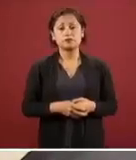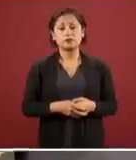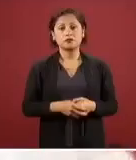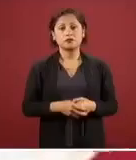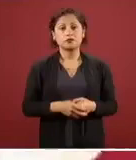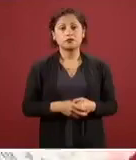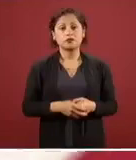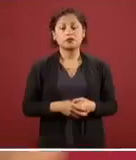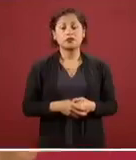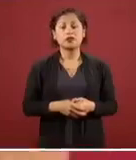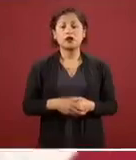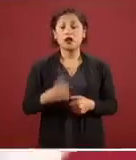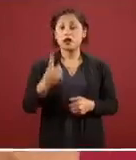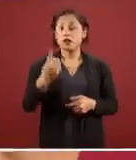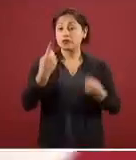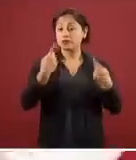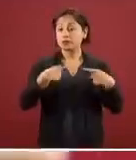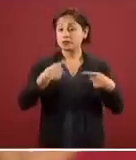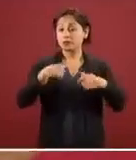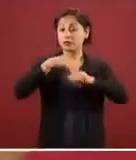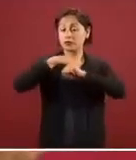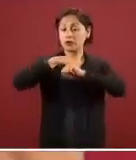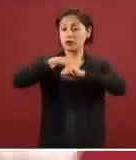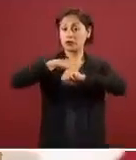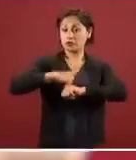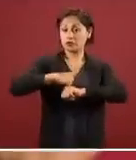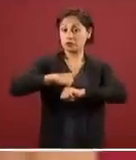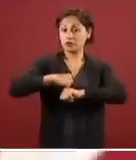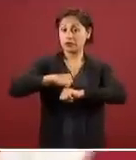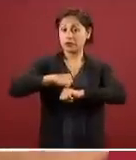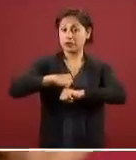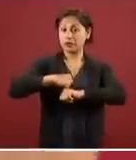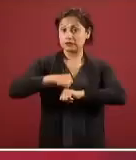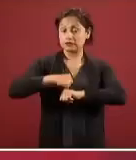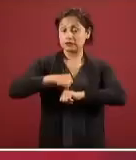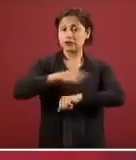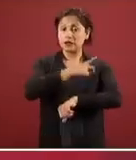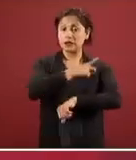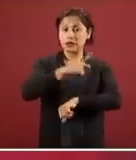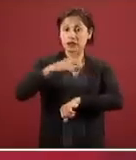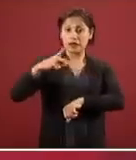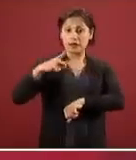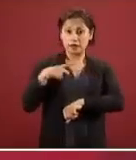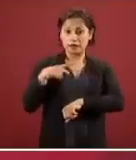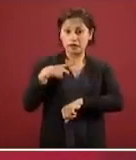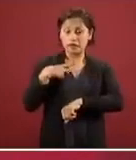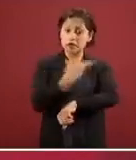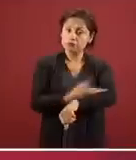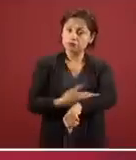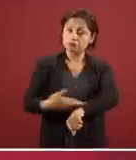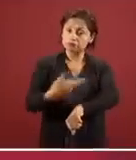de la autoridad que tenga que resolver sobre la libertad de